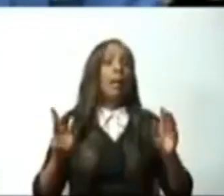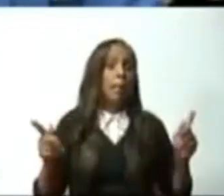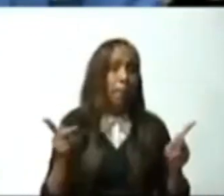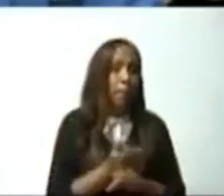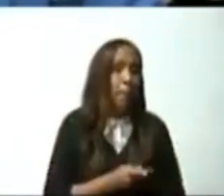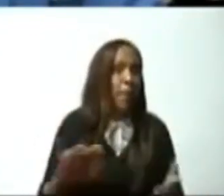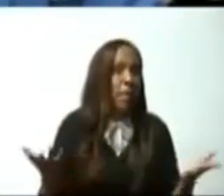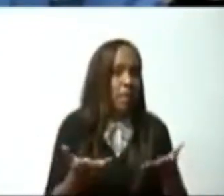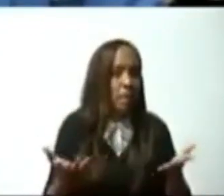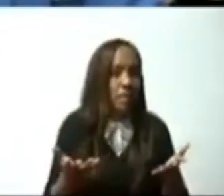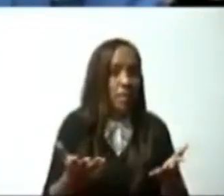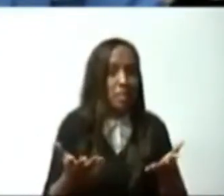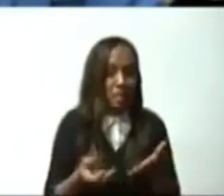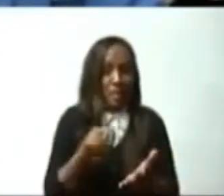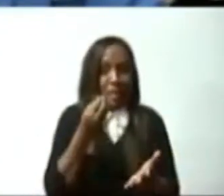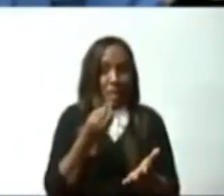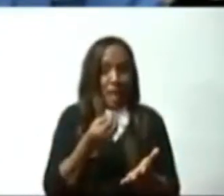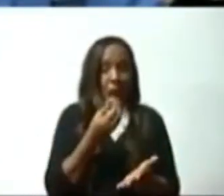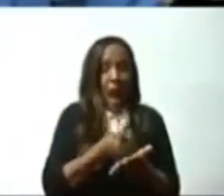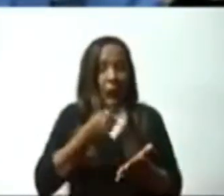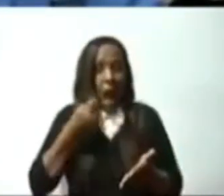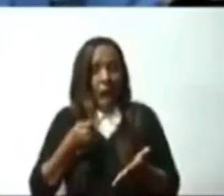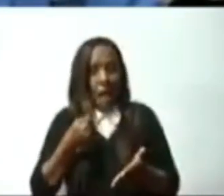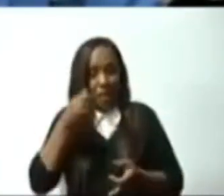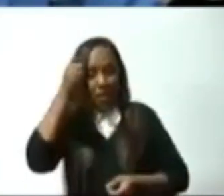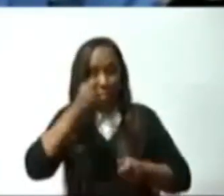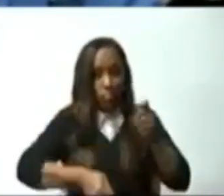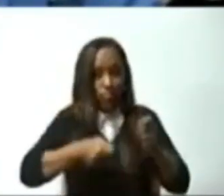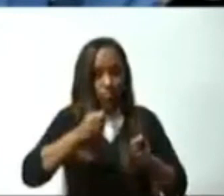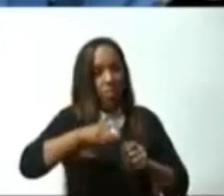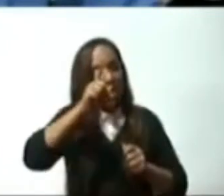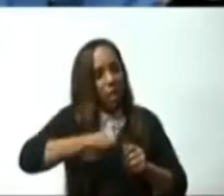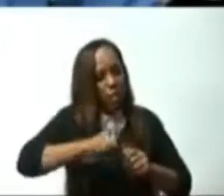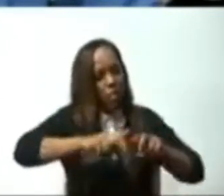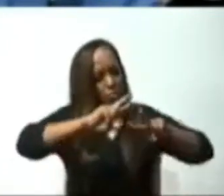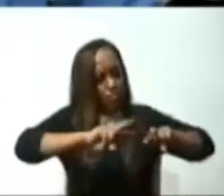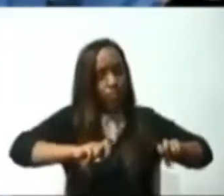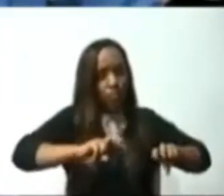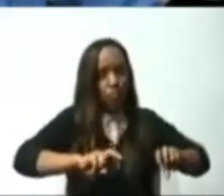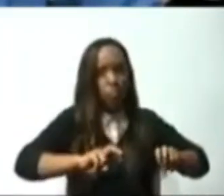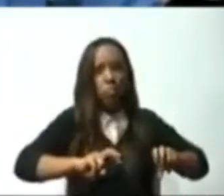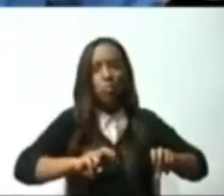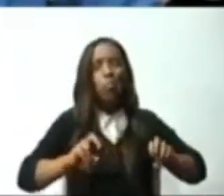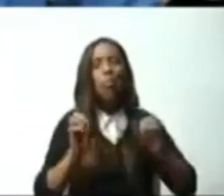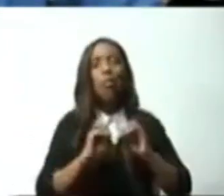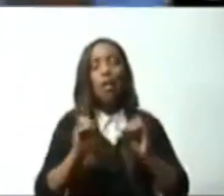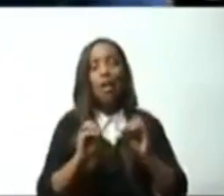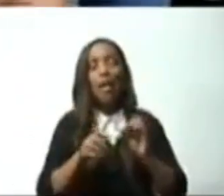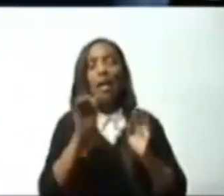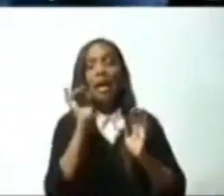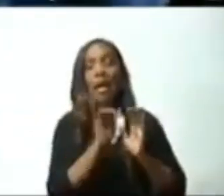de revisión constitucional contra la sentencia 327 y los